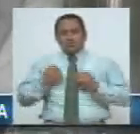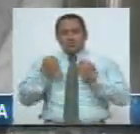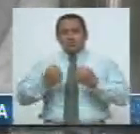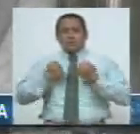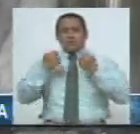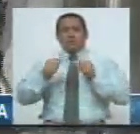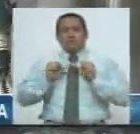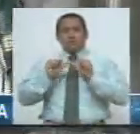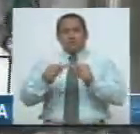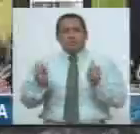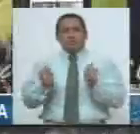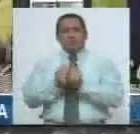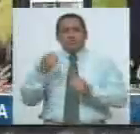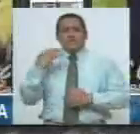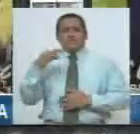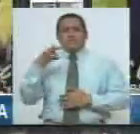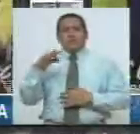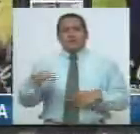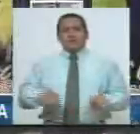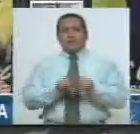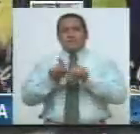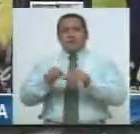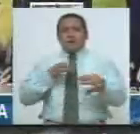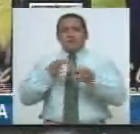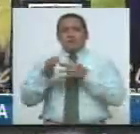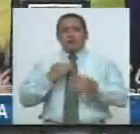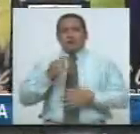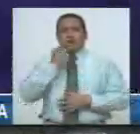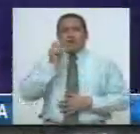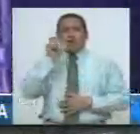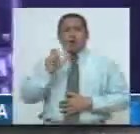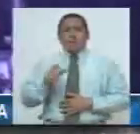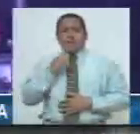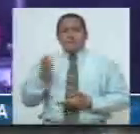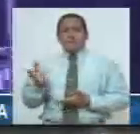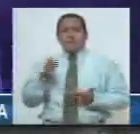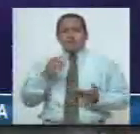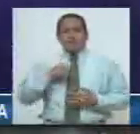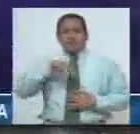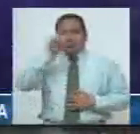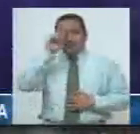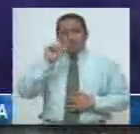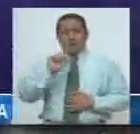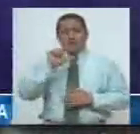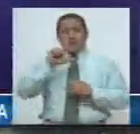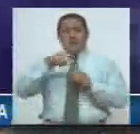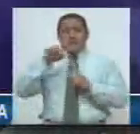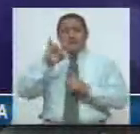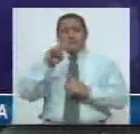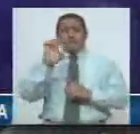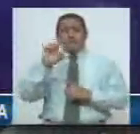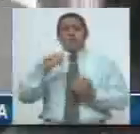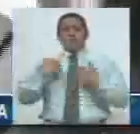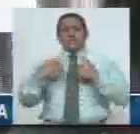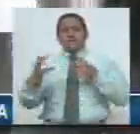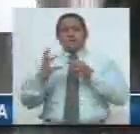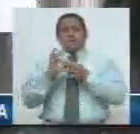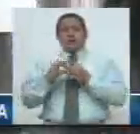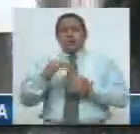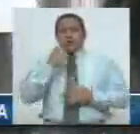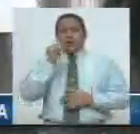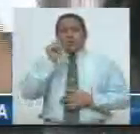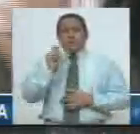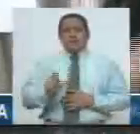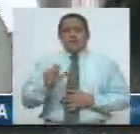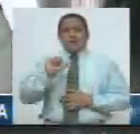Vamos a seguir juntas siempre. Reiteró que también el candidato de Vamos Perú, Fernán Altuve, tiene nexos con la empresa Orión. El señor